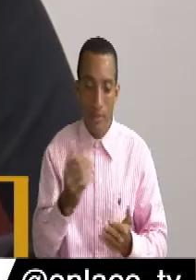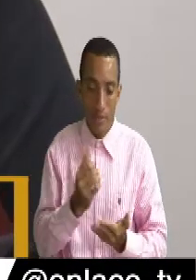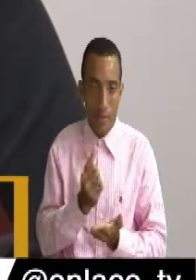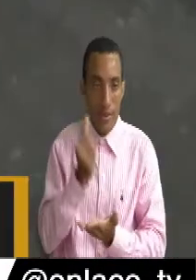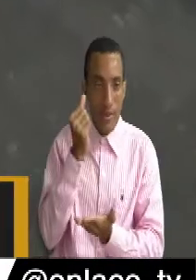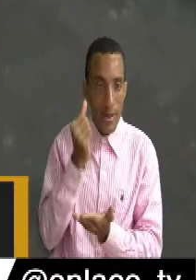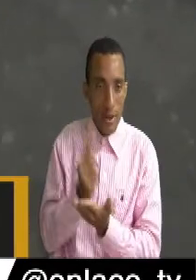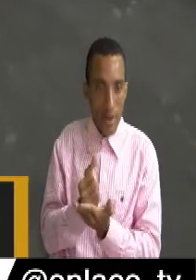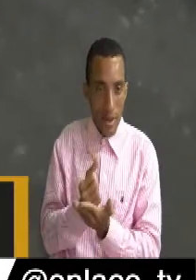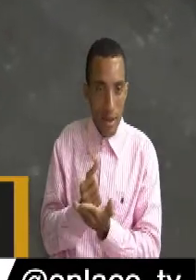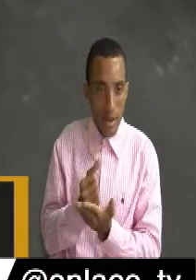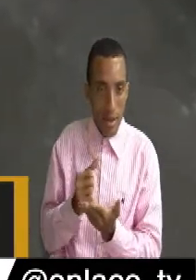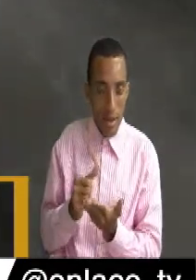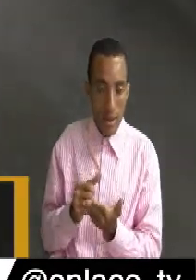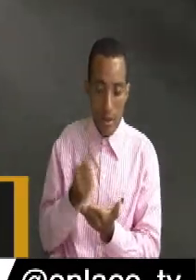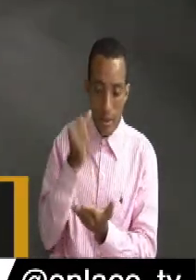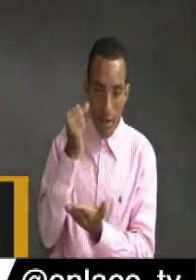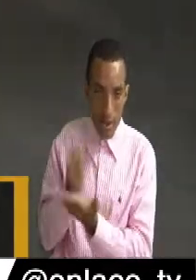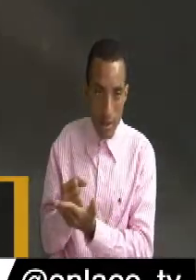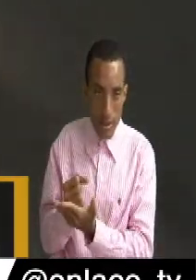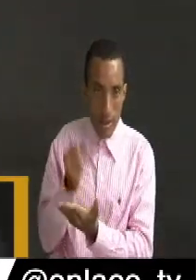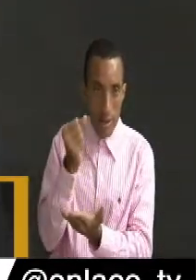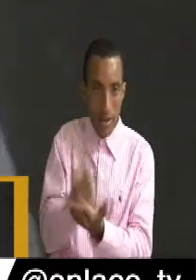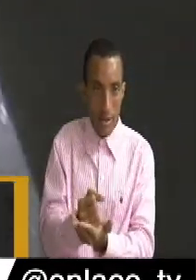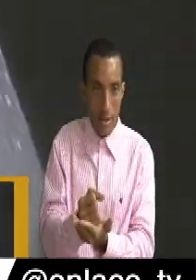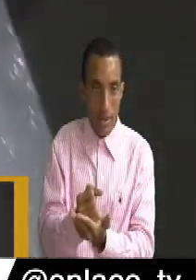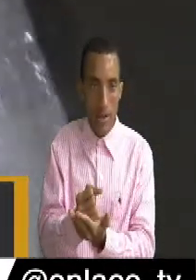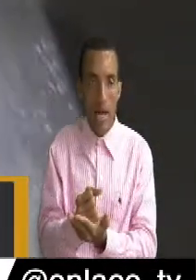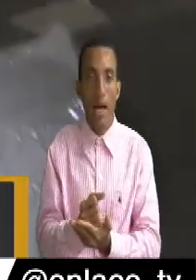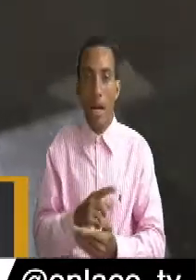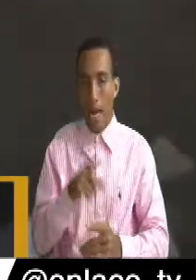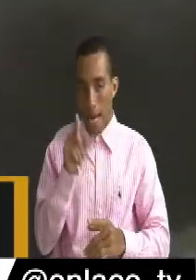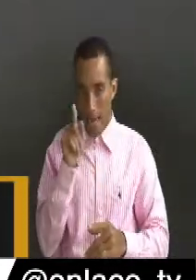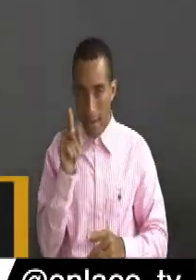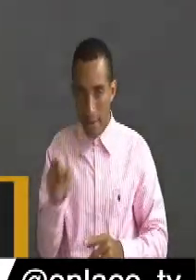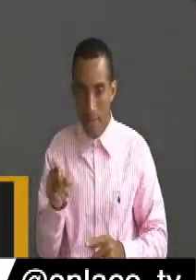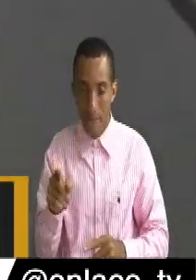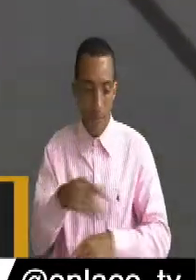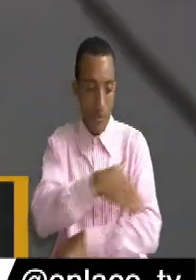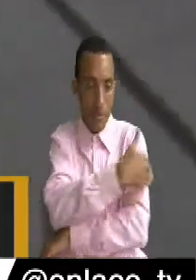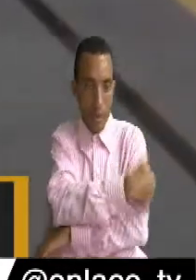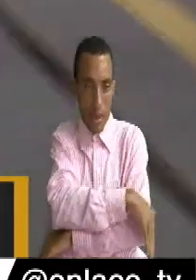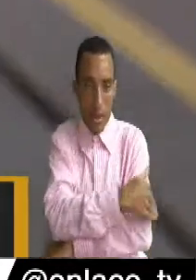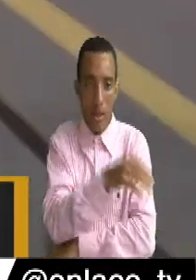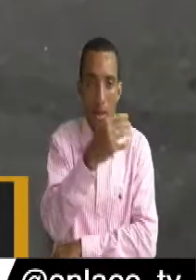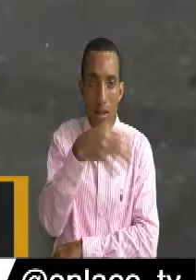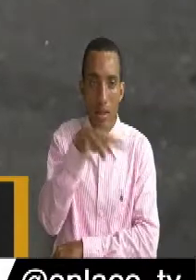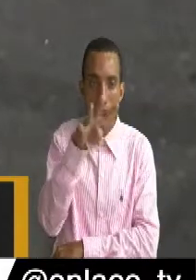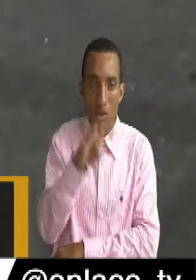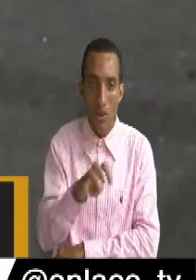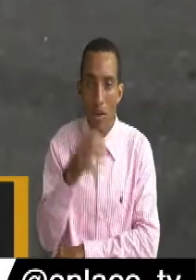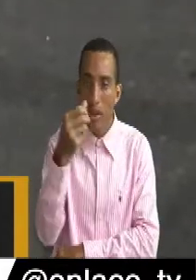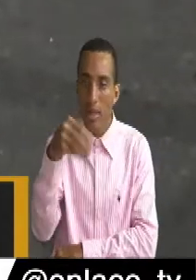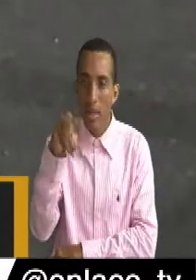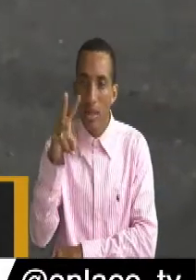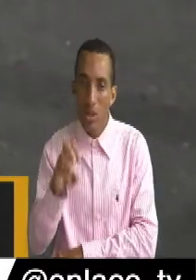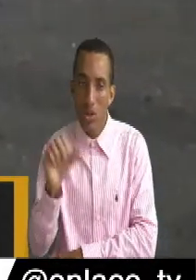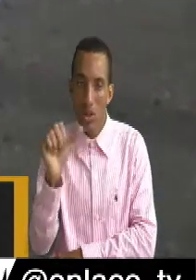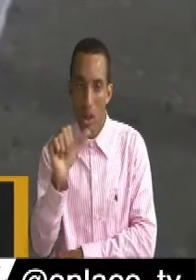diagonal 56 entre carreras 19 y 18A. La calzada